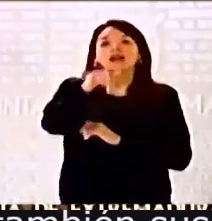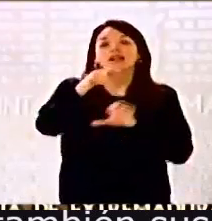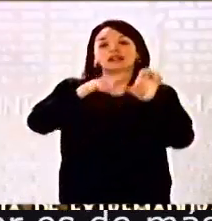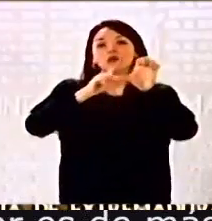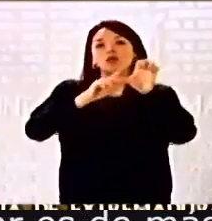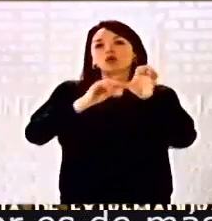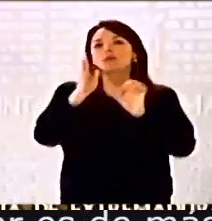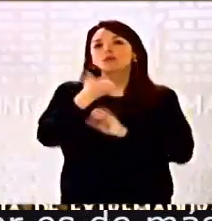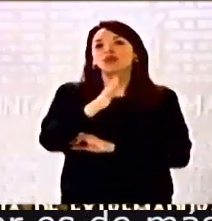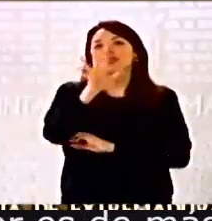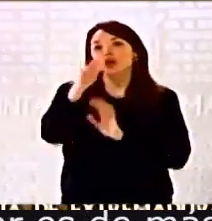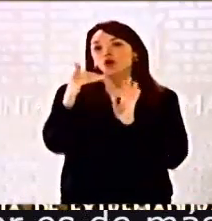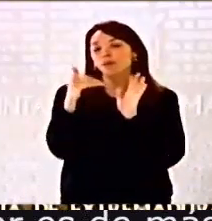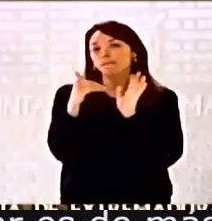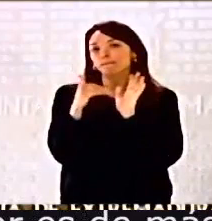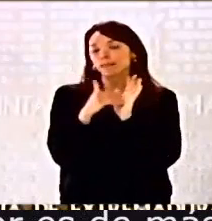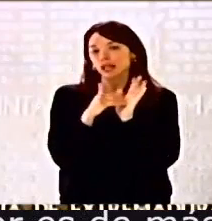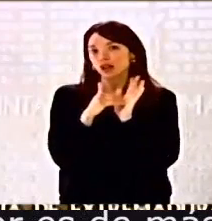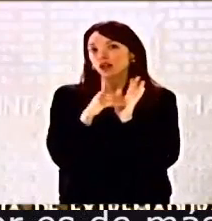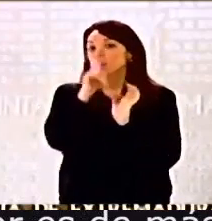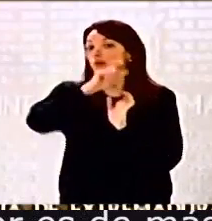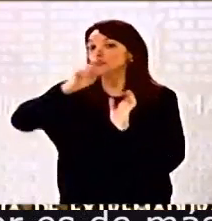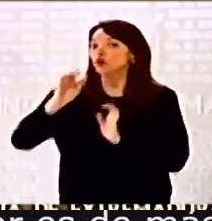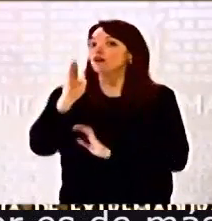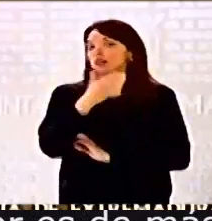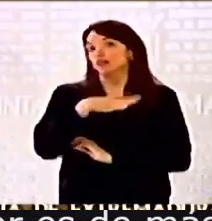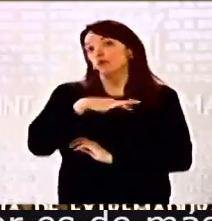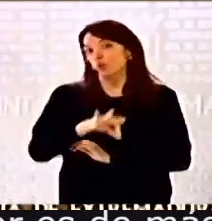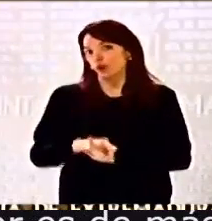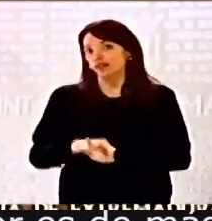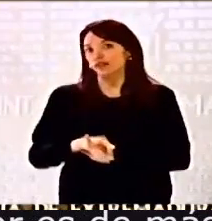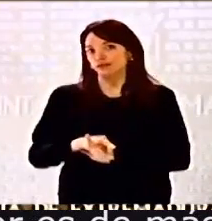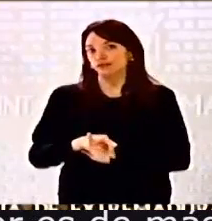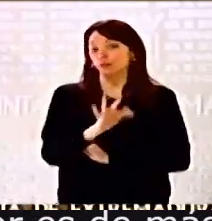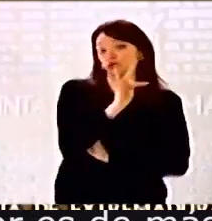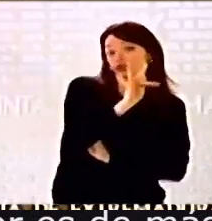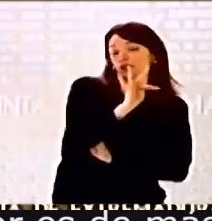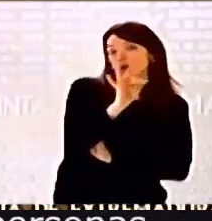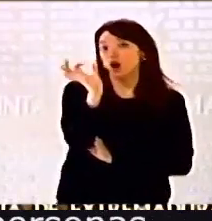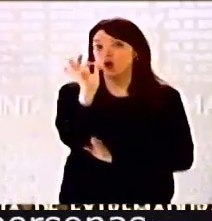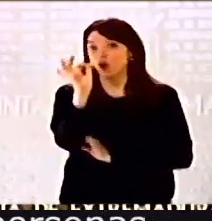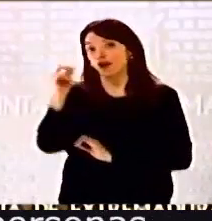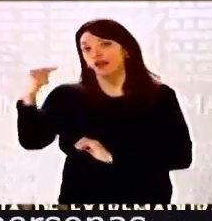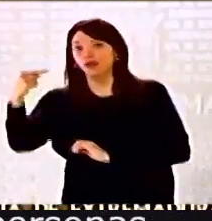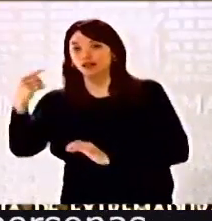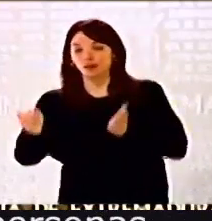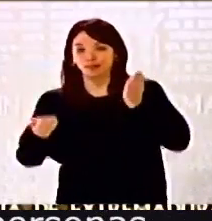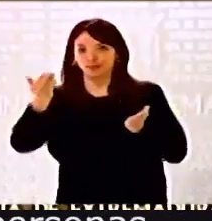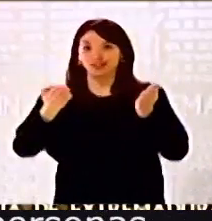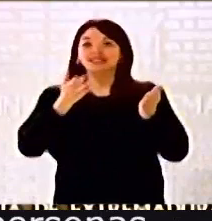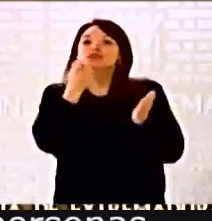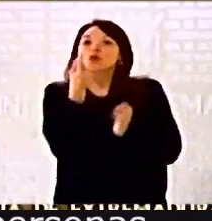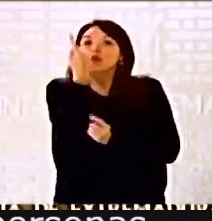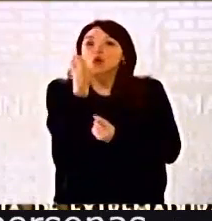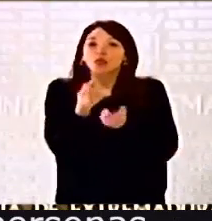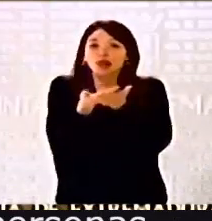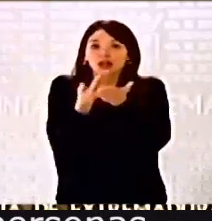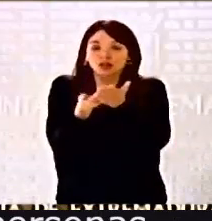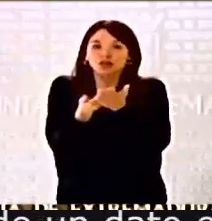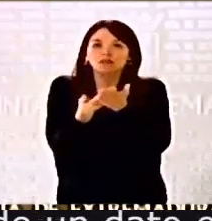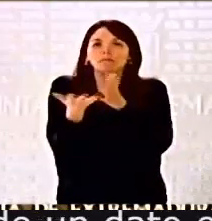a 5.000 personas positivas o negativas. O sea que cuando hablamos de un dato en Extremadura estamos hablando de 5.000